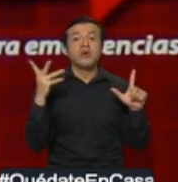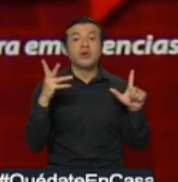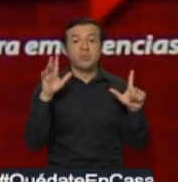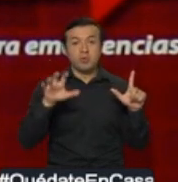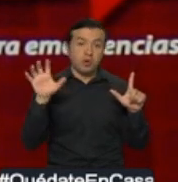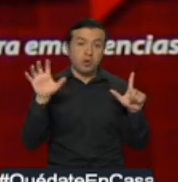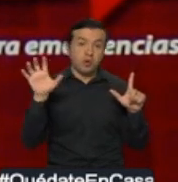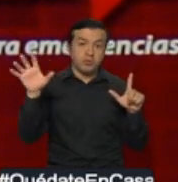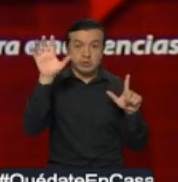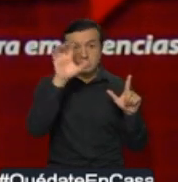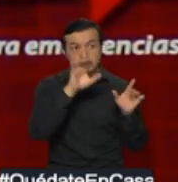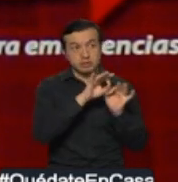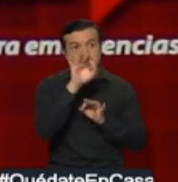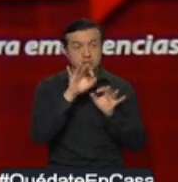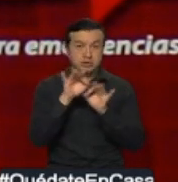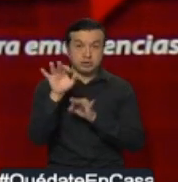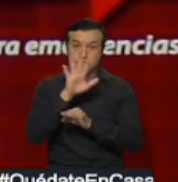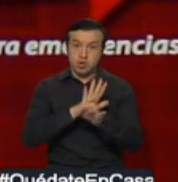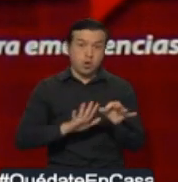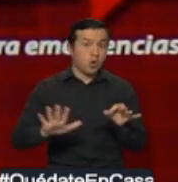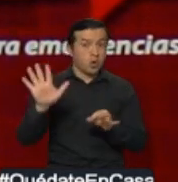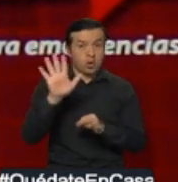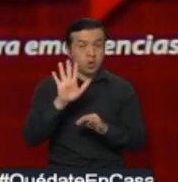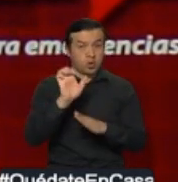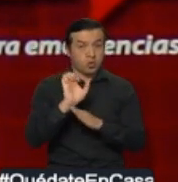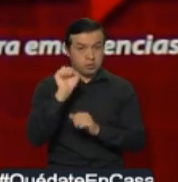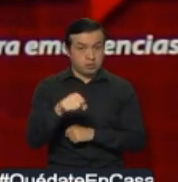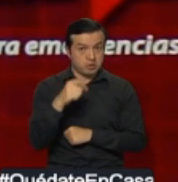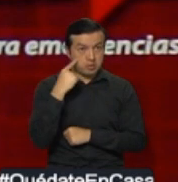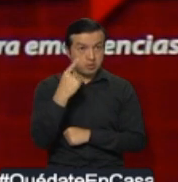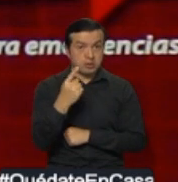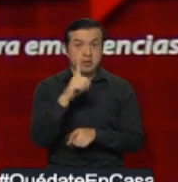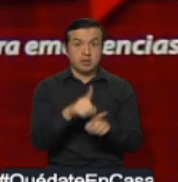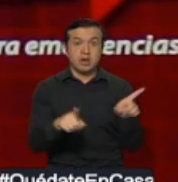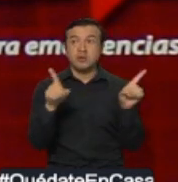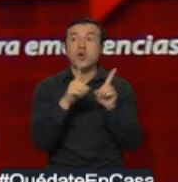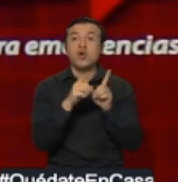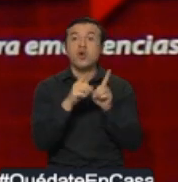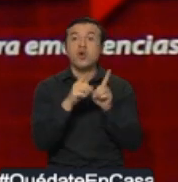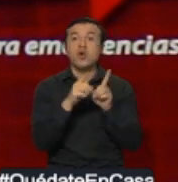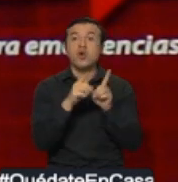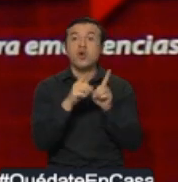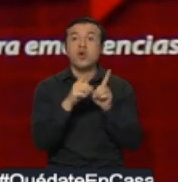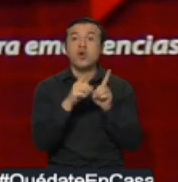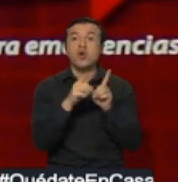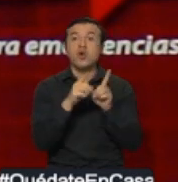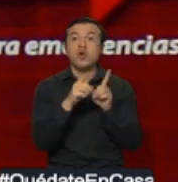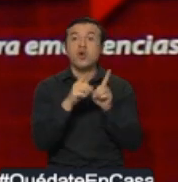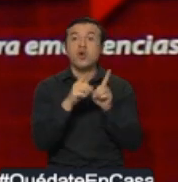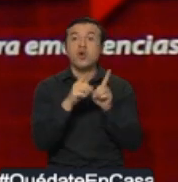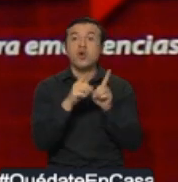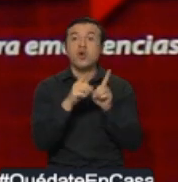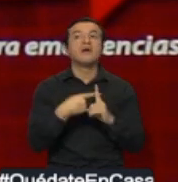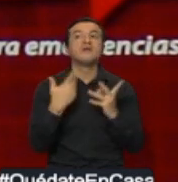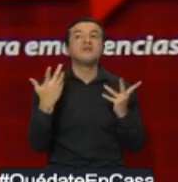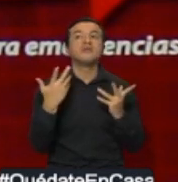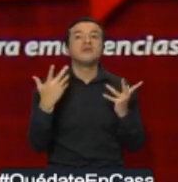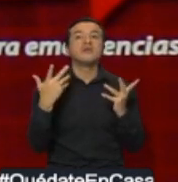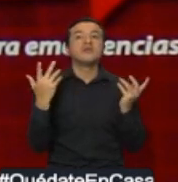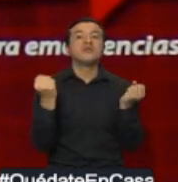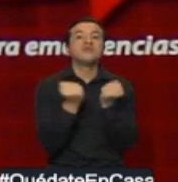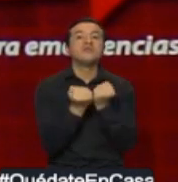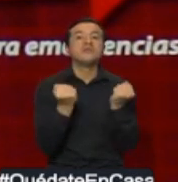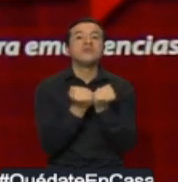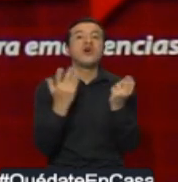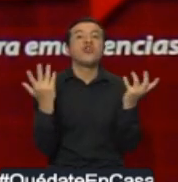por cantones, por parroquias, y en donde van a encontrar los datos del número de contagios y